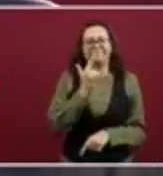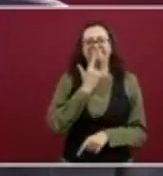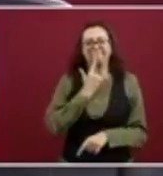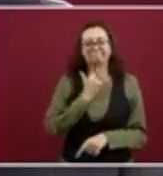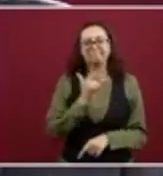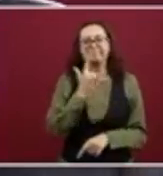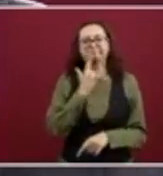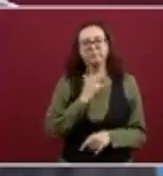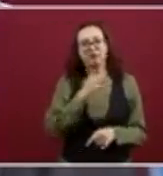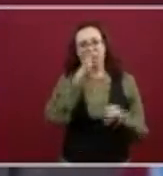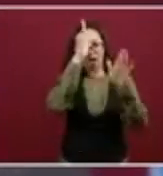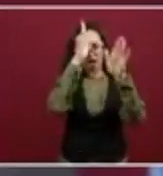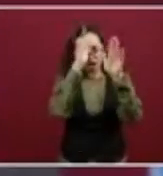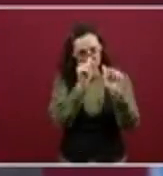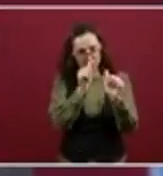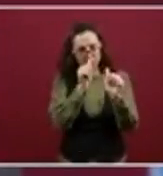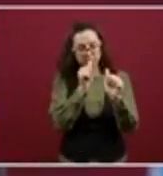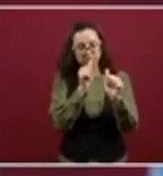llegar a un acuerdo